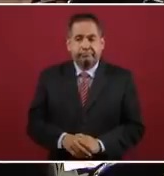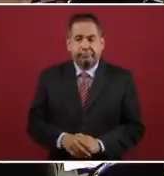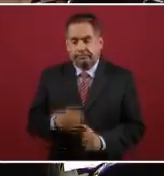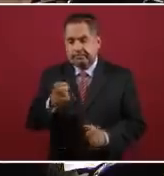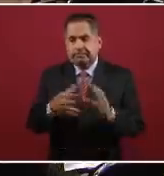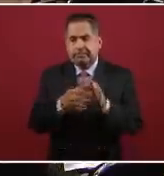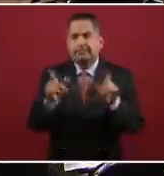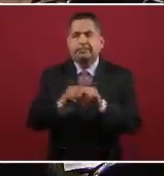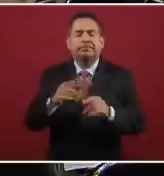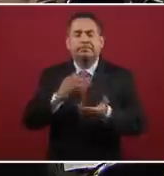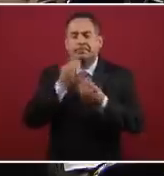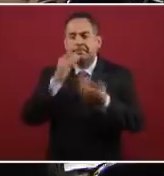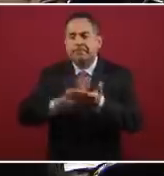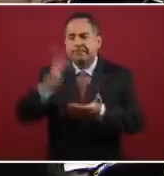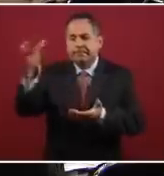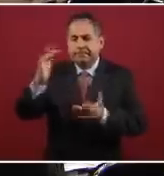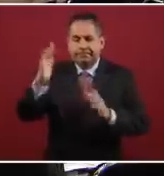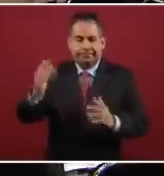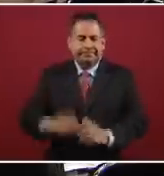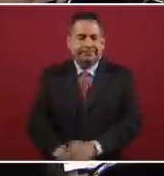Eso es. Bueno, muchas gracias.